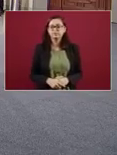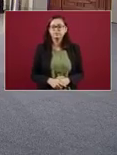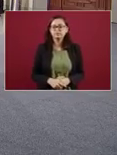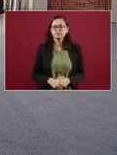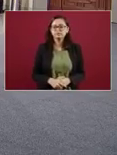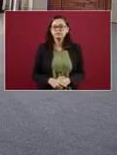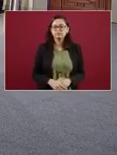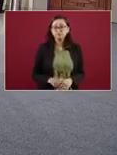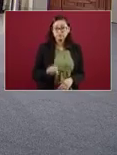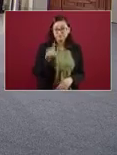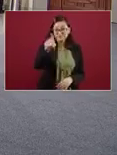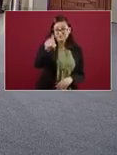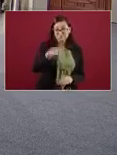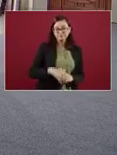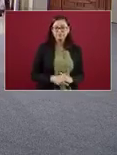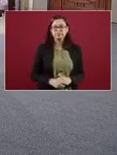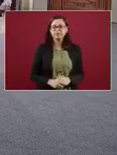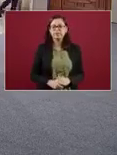Allá.